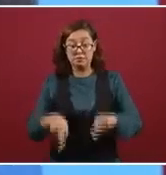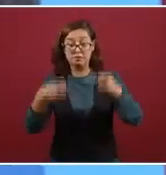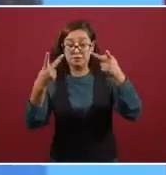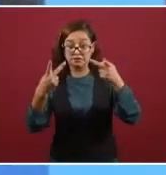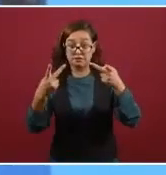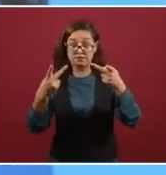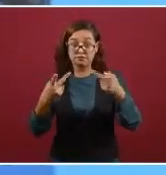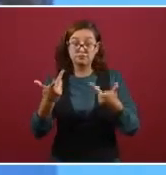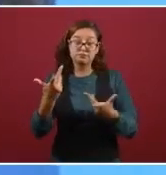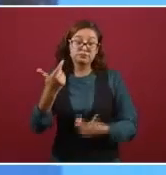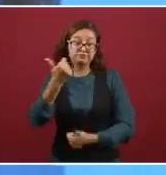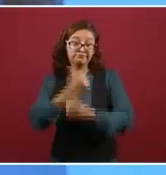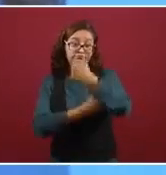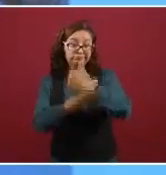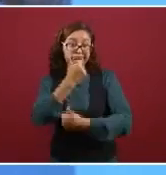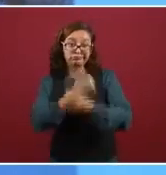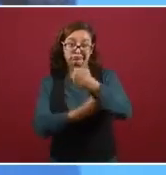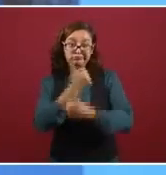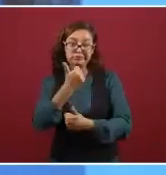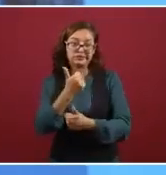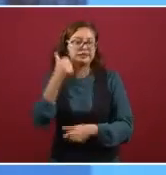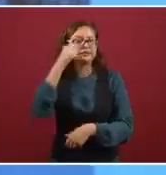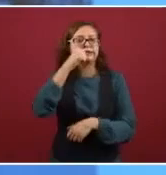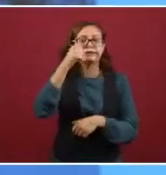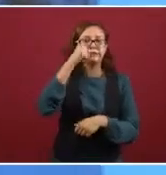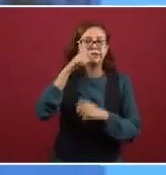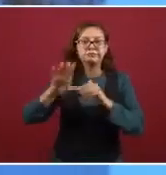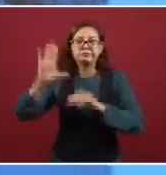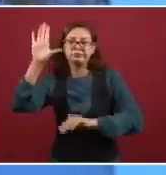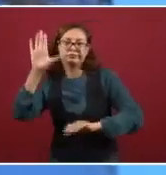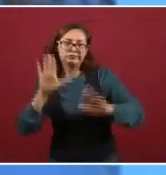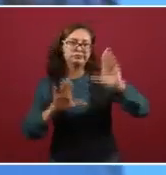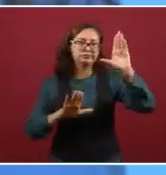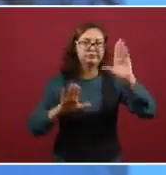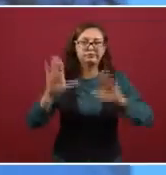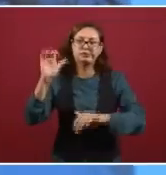siempre hay un agregado.